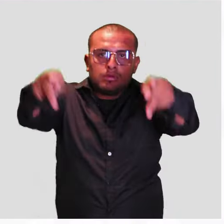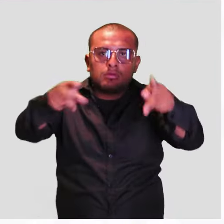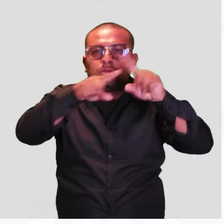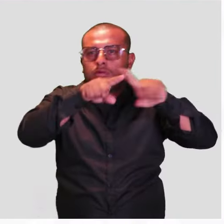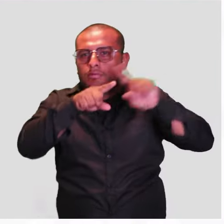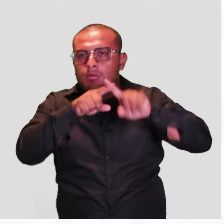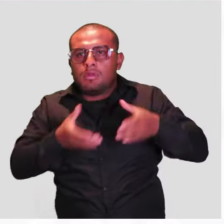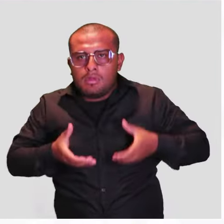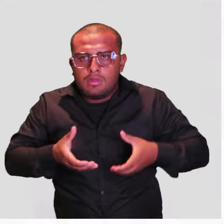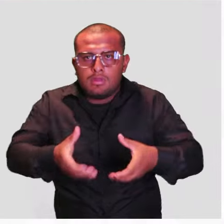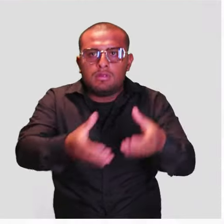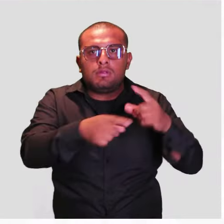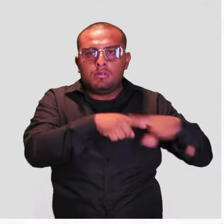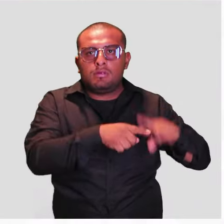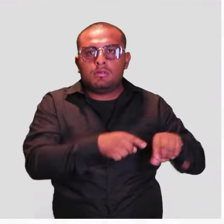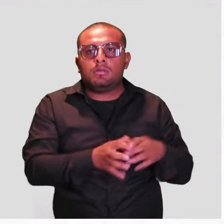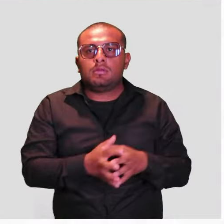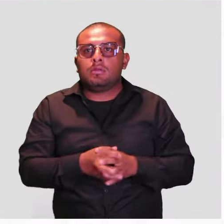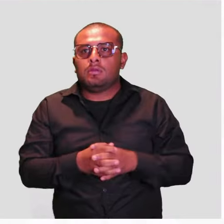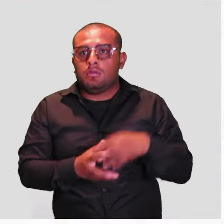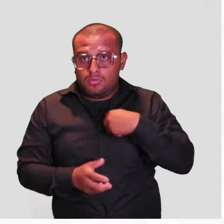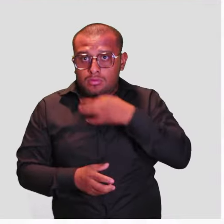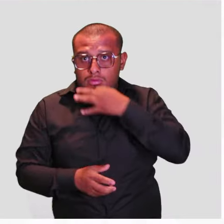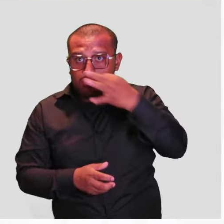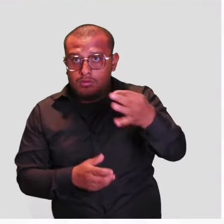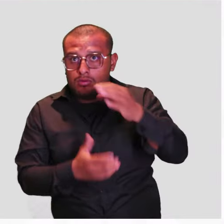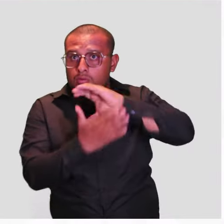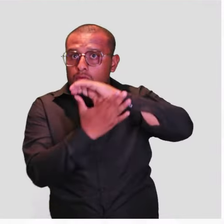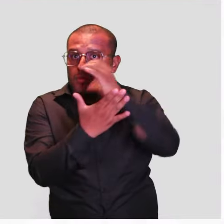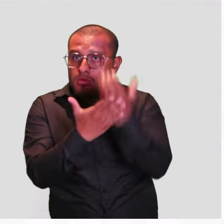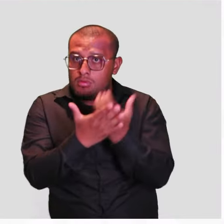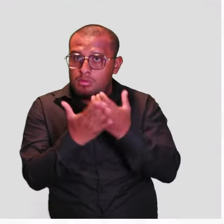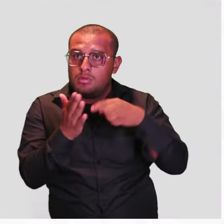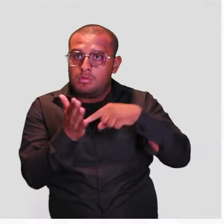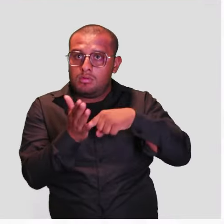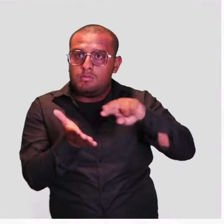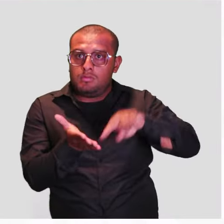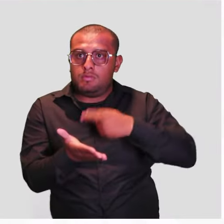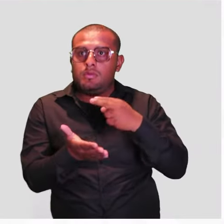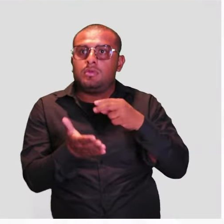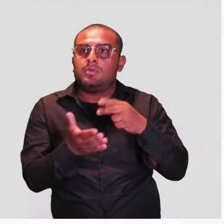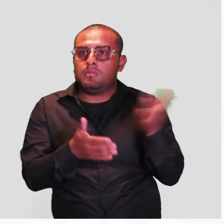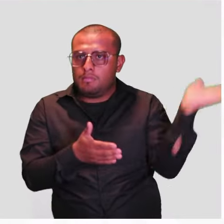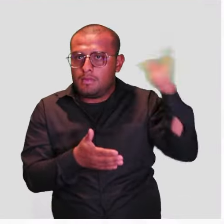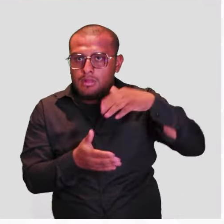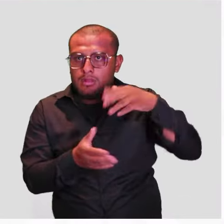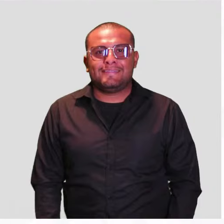los contratistas de San Juan del Río son los que tendrán la obra pública aquí en San Juan.